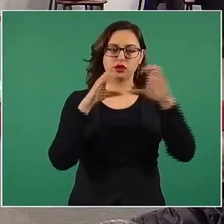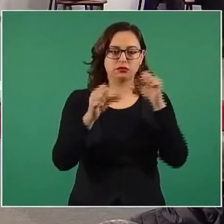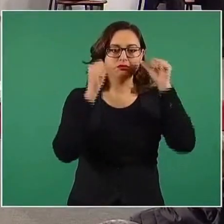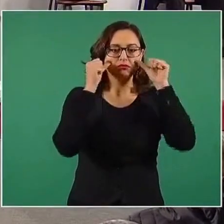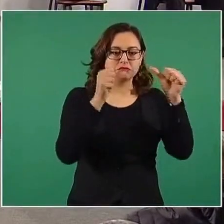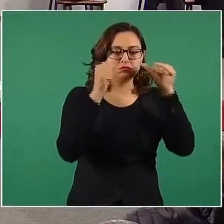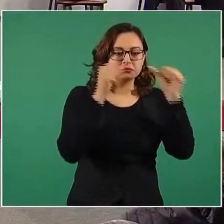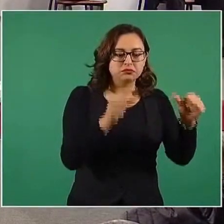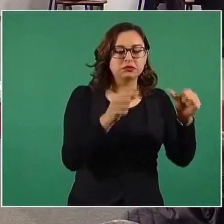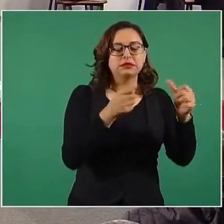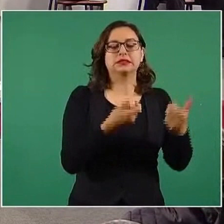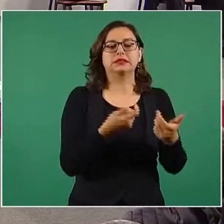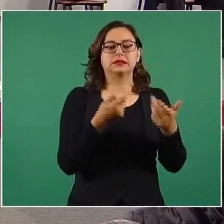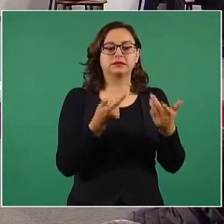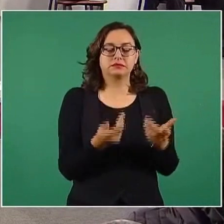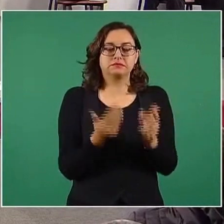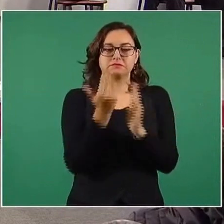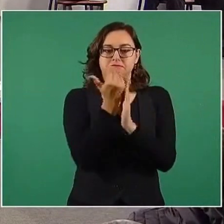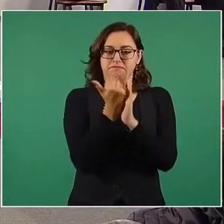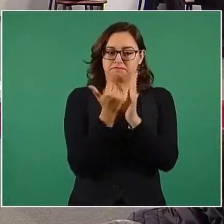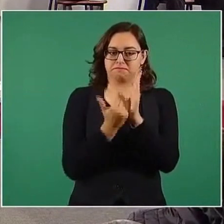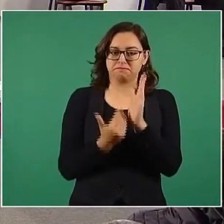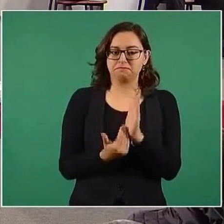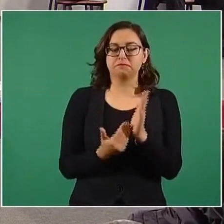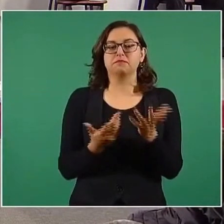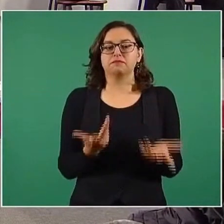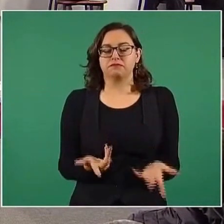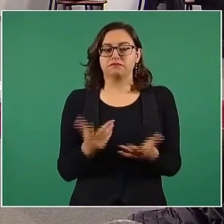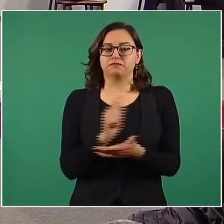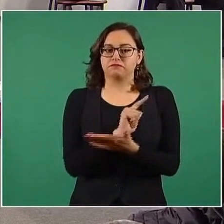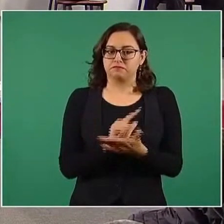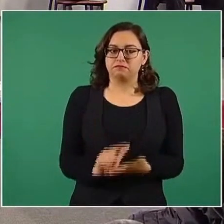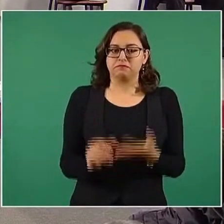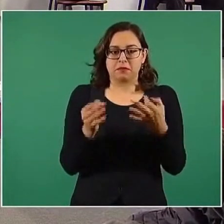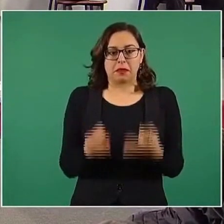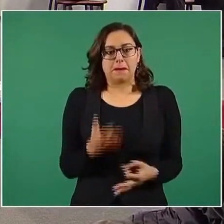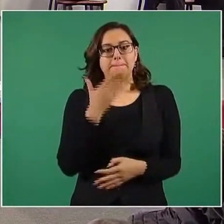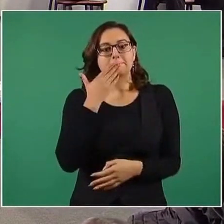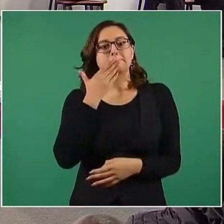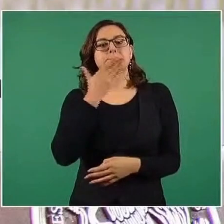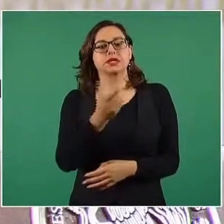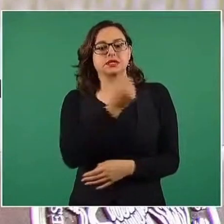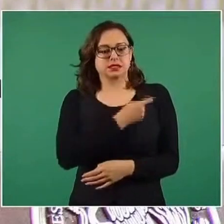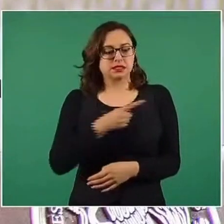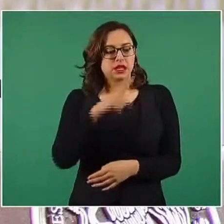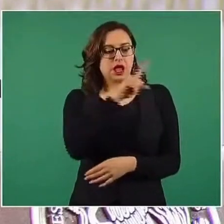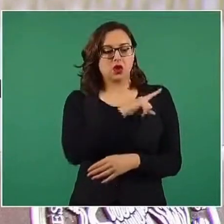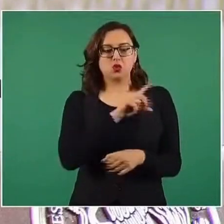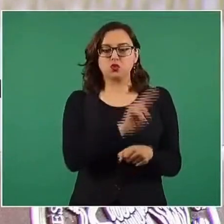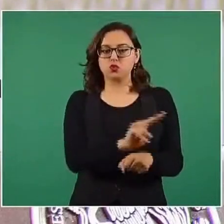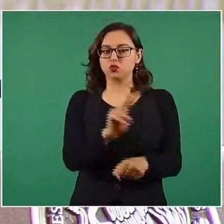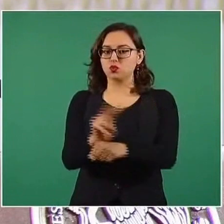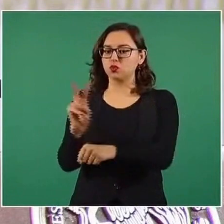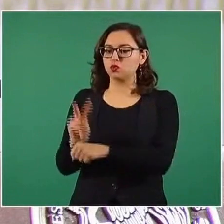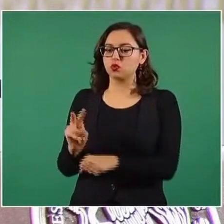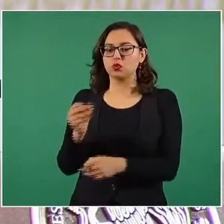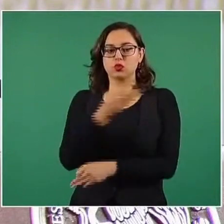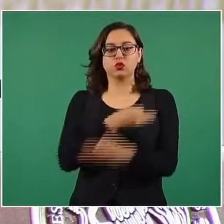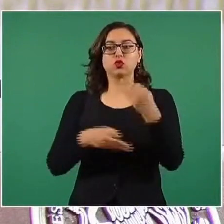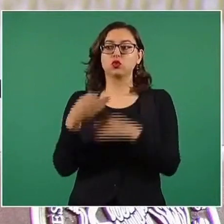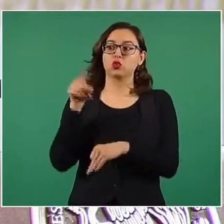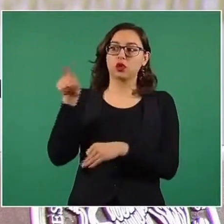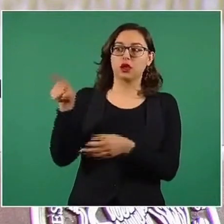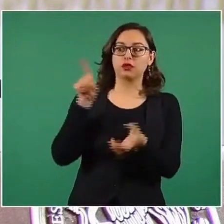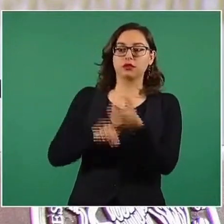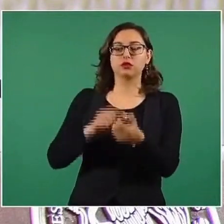lo que es la Secretaría de Salud para que salga el protocolo necesario sanitario y junto con ello tomar las medidas precisamente adecuadas en lo que es en